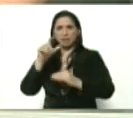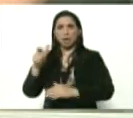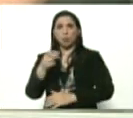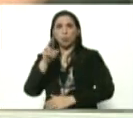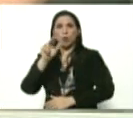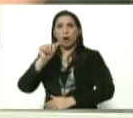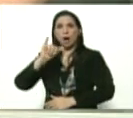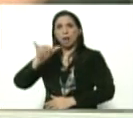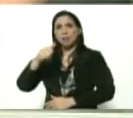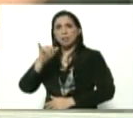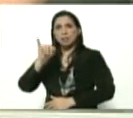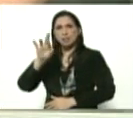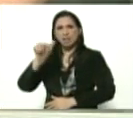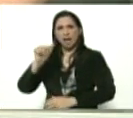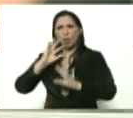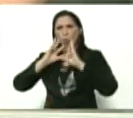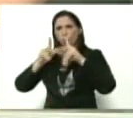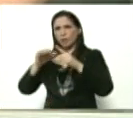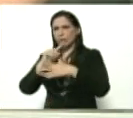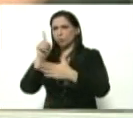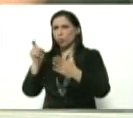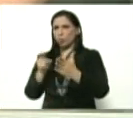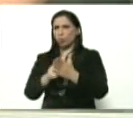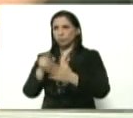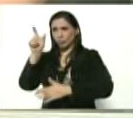todo, lo dice todo.